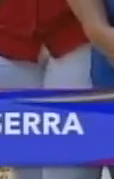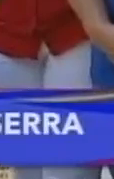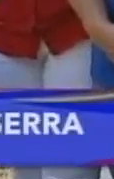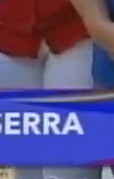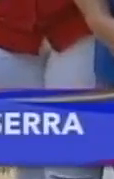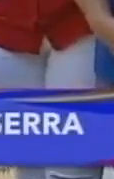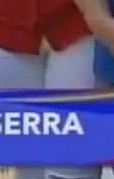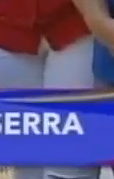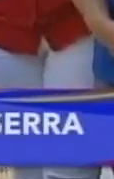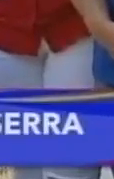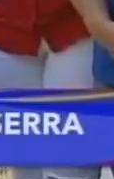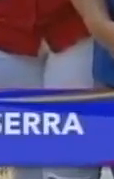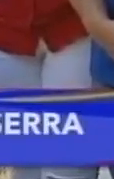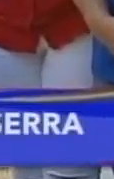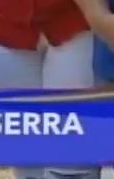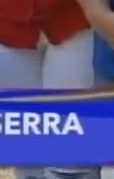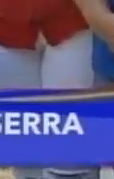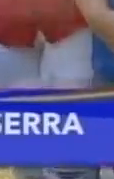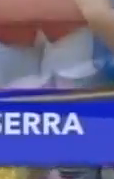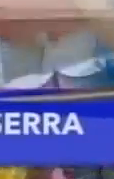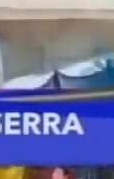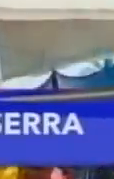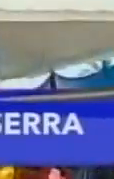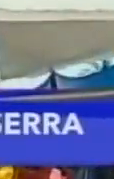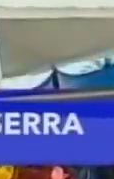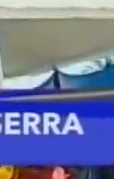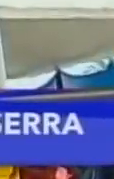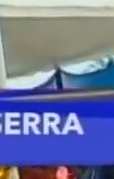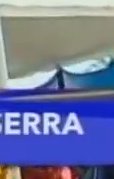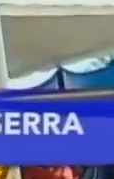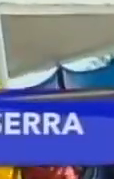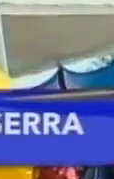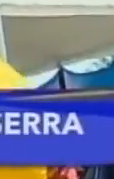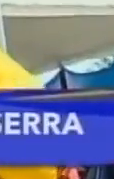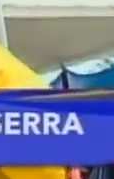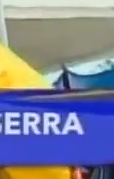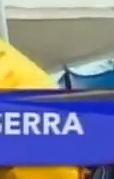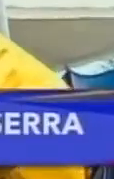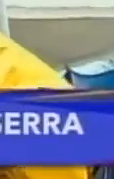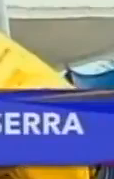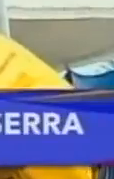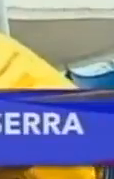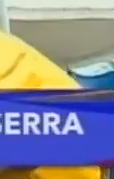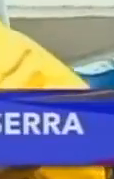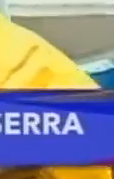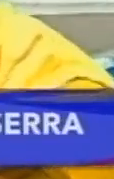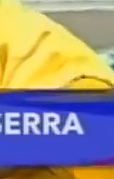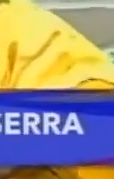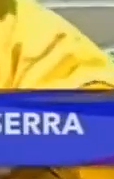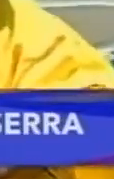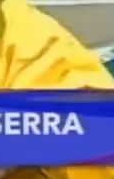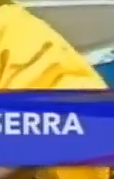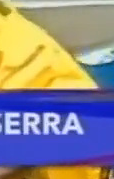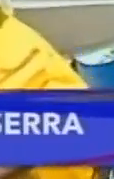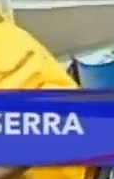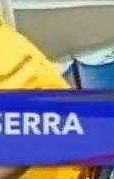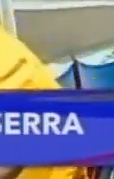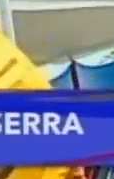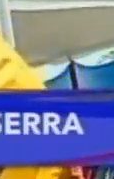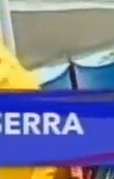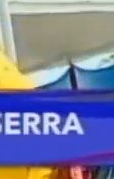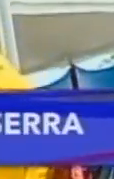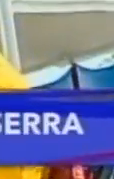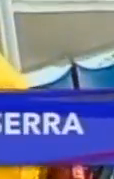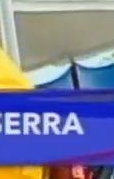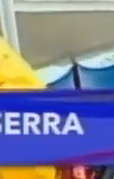escucha, muchos no te pueden ver. Pero yo a ti sí te veo, cada rato y en tropel. Te veo en las